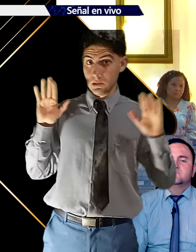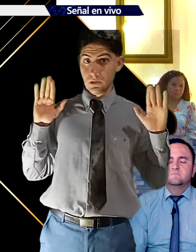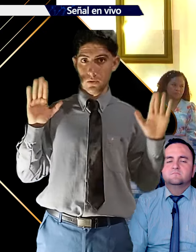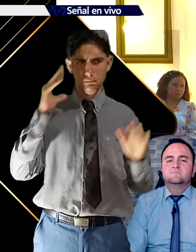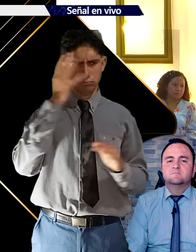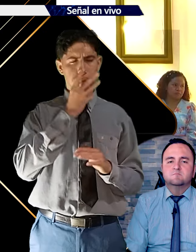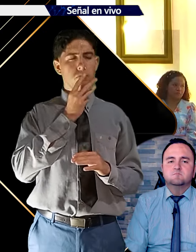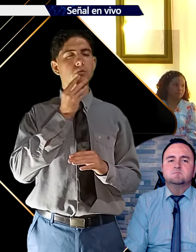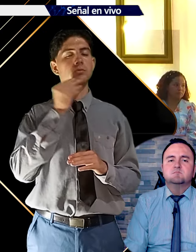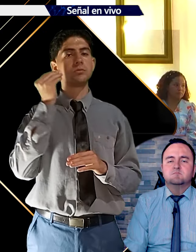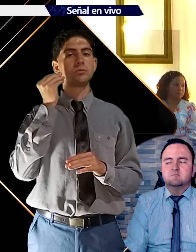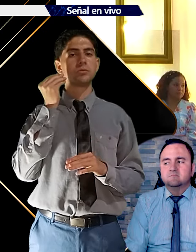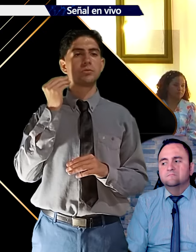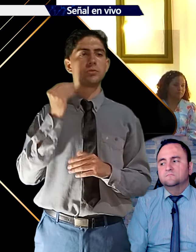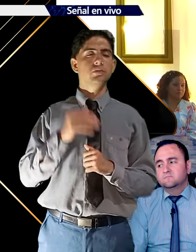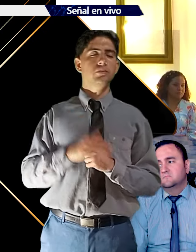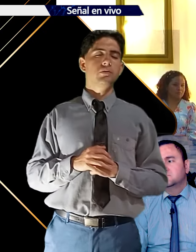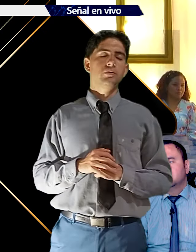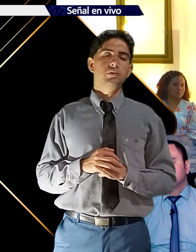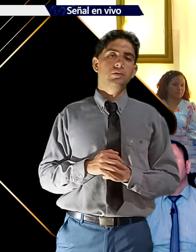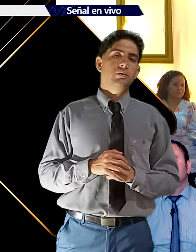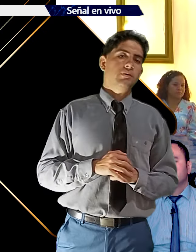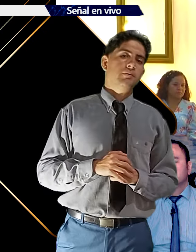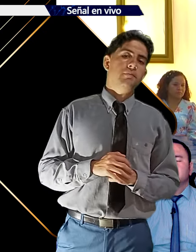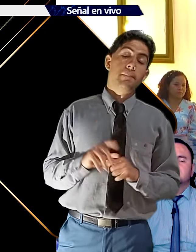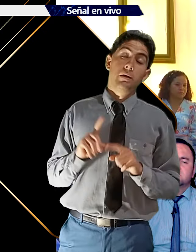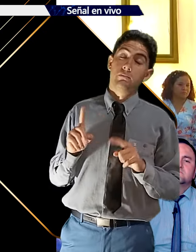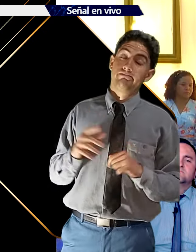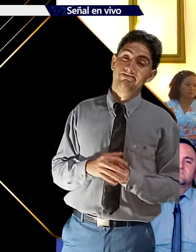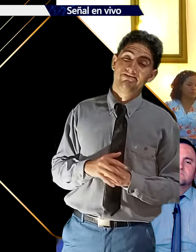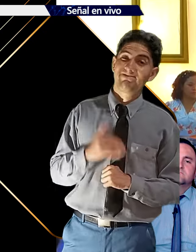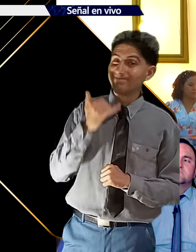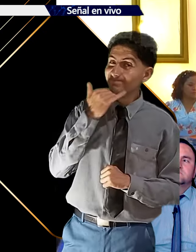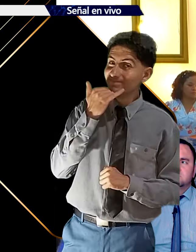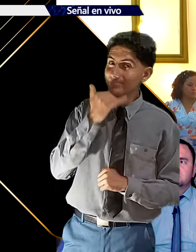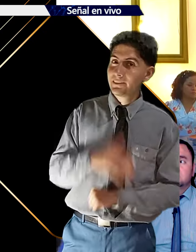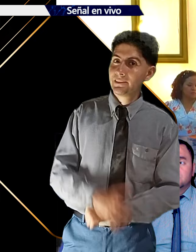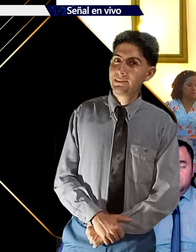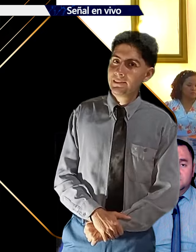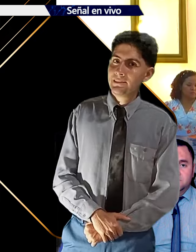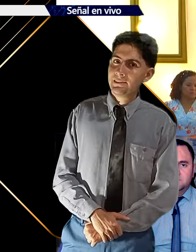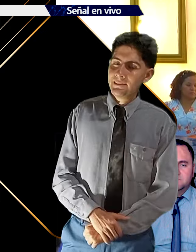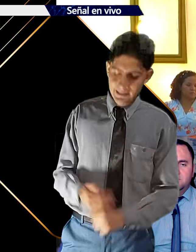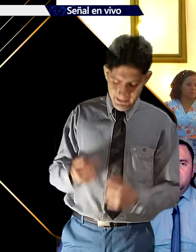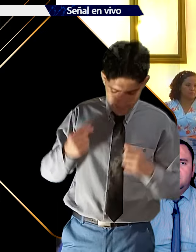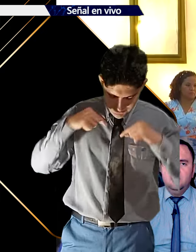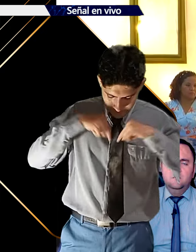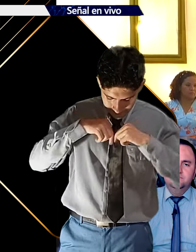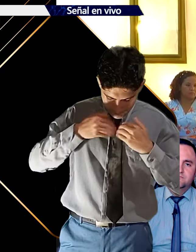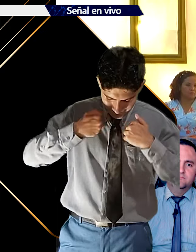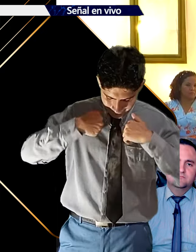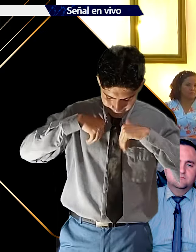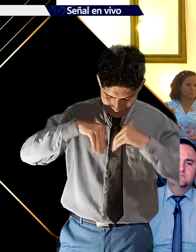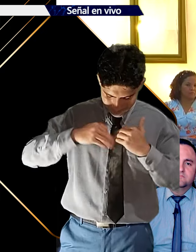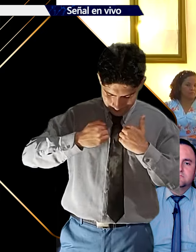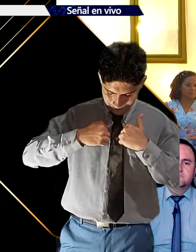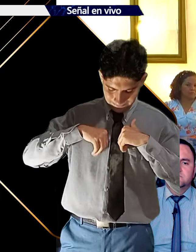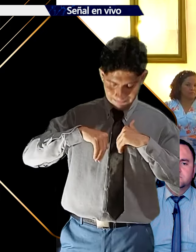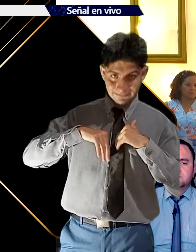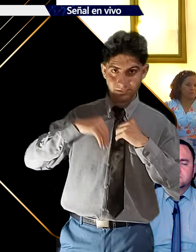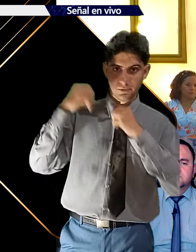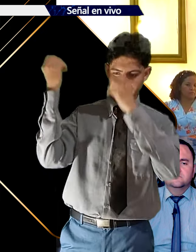enamorado. Como era tan hermoso, tan simpático, entonces él pensó que toda esa belleza que tenía era por él. Pero llegó un momento en